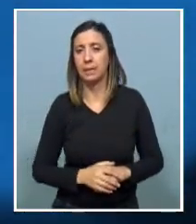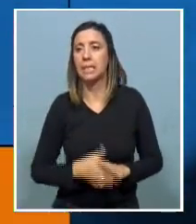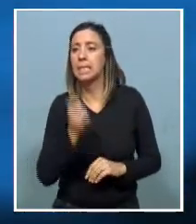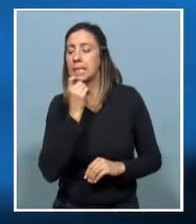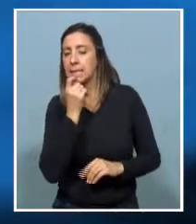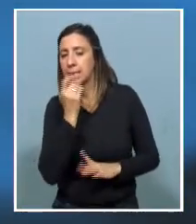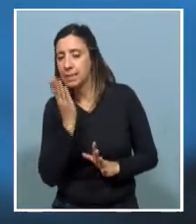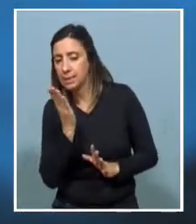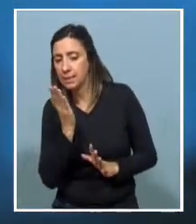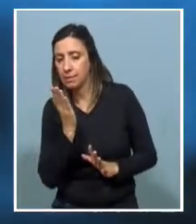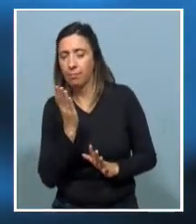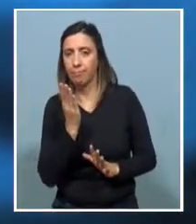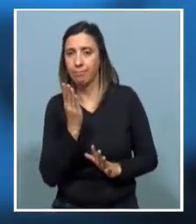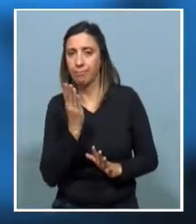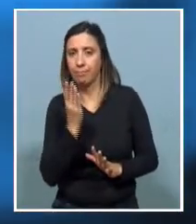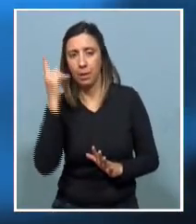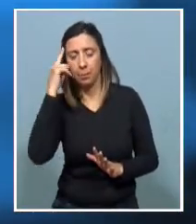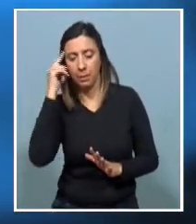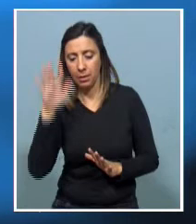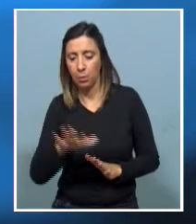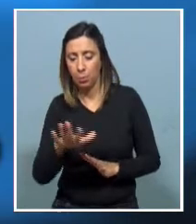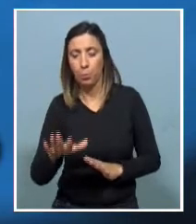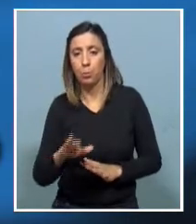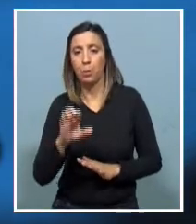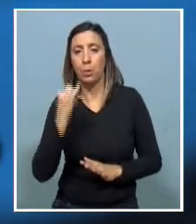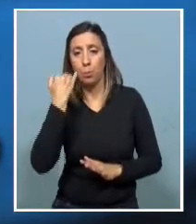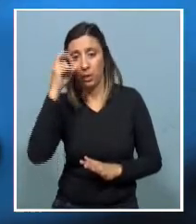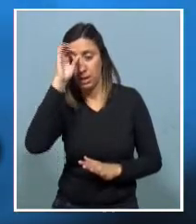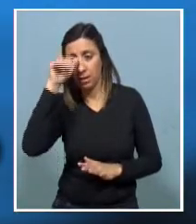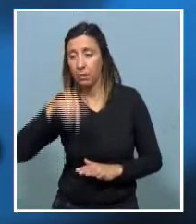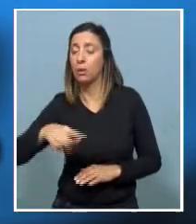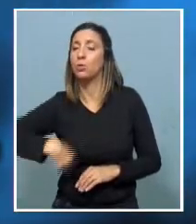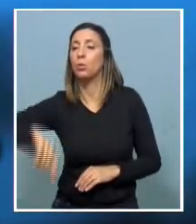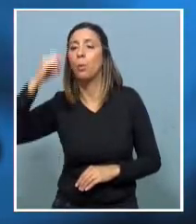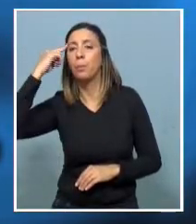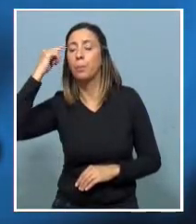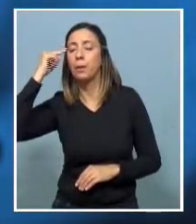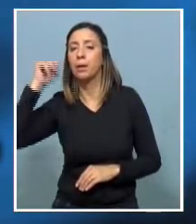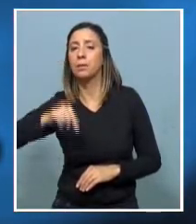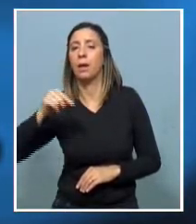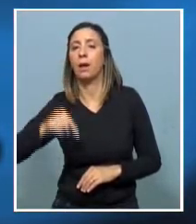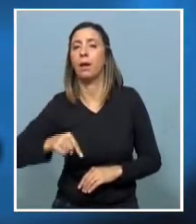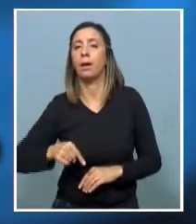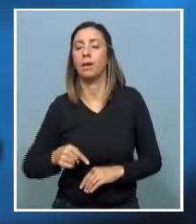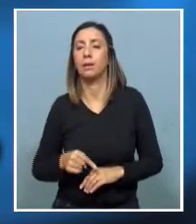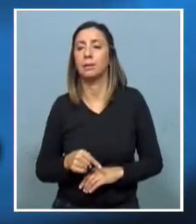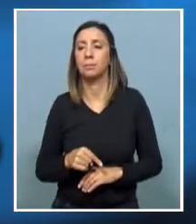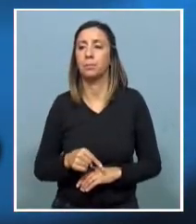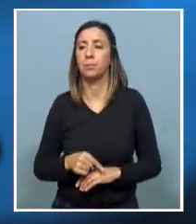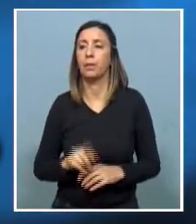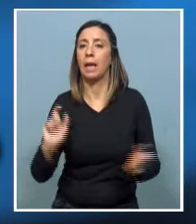Si nos vamos a la zona justamente de Pueyrredón, en esto estamos pensando en lo que es